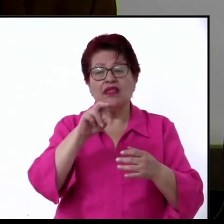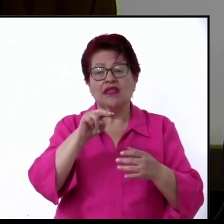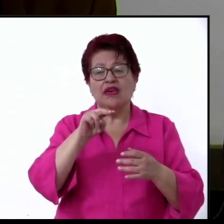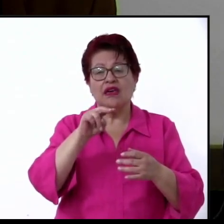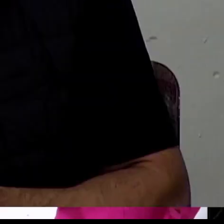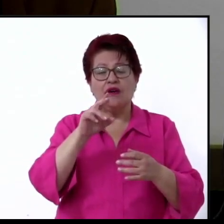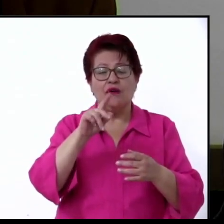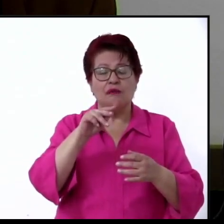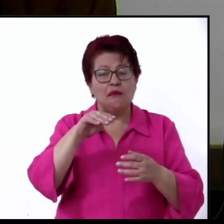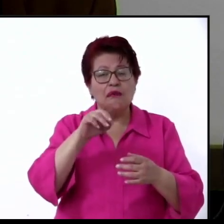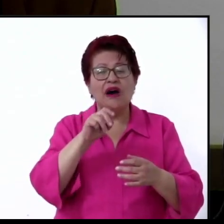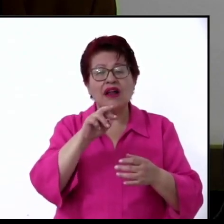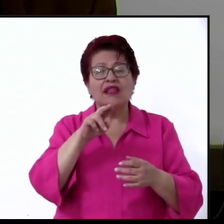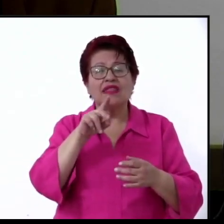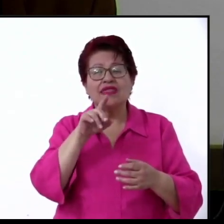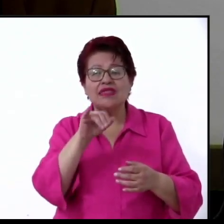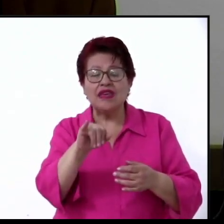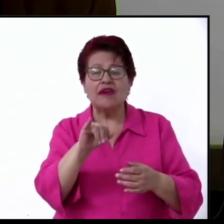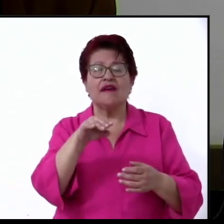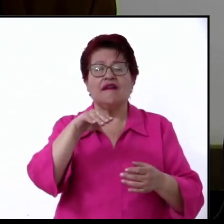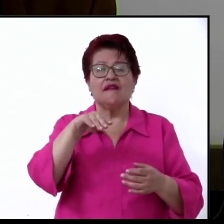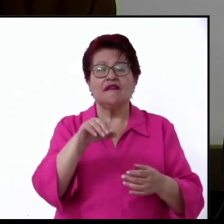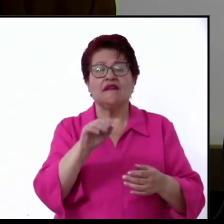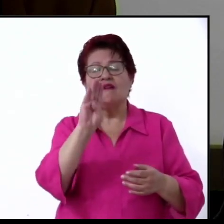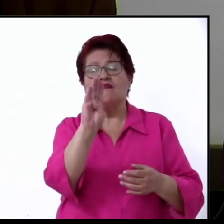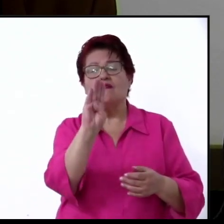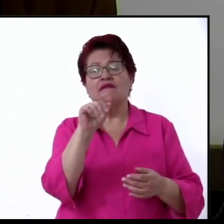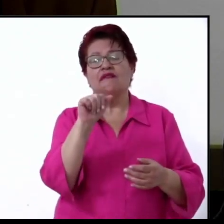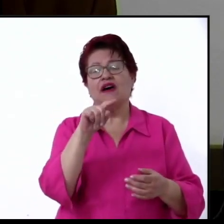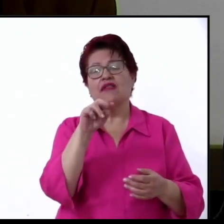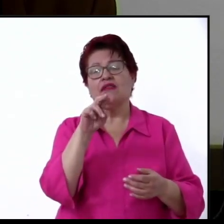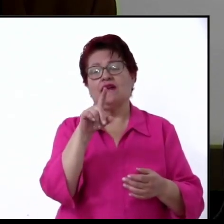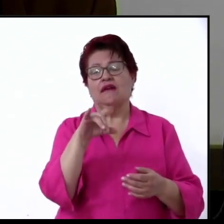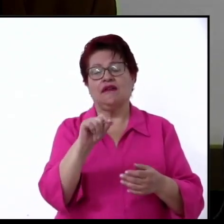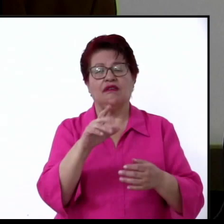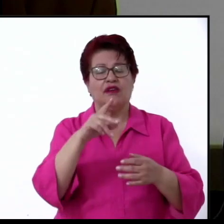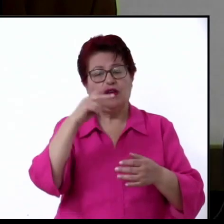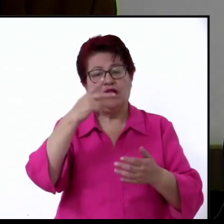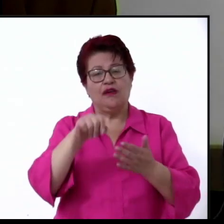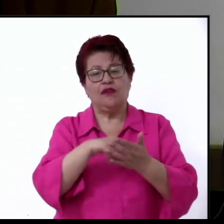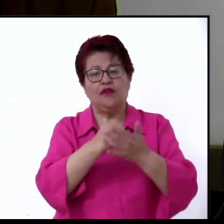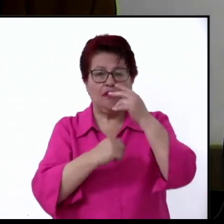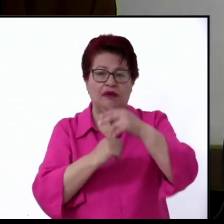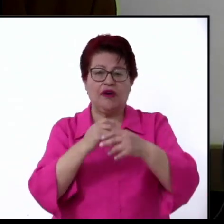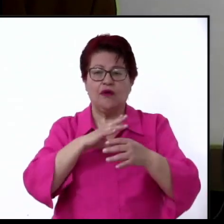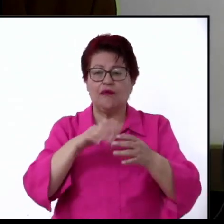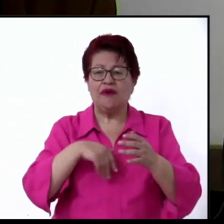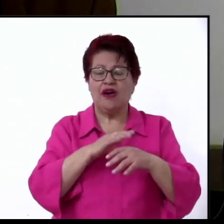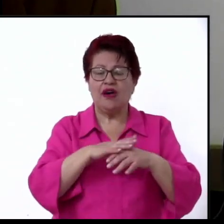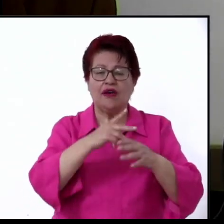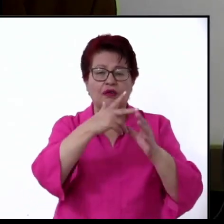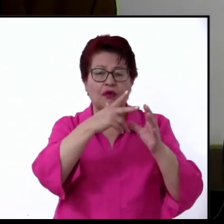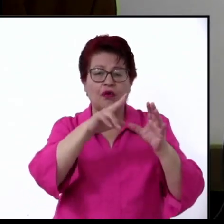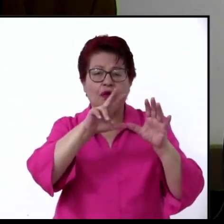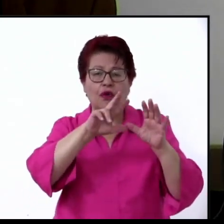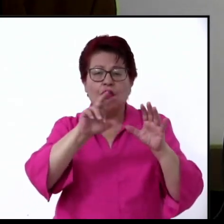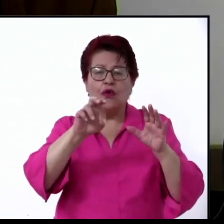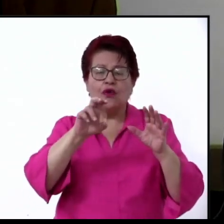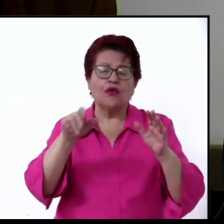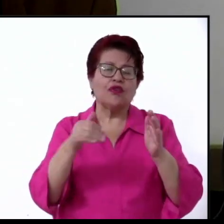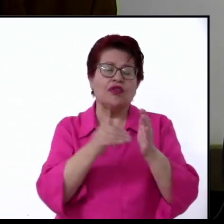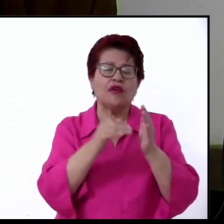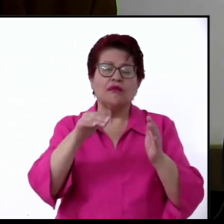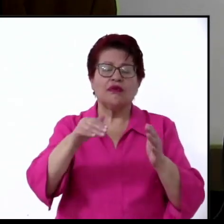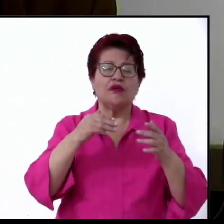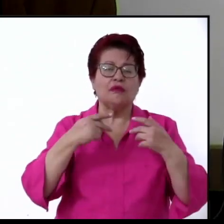seguir esta línea de bienestar. En la Ciudad de México, más de 800 mil personas salieron de esa línea